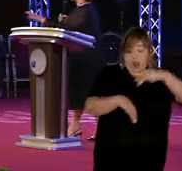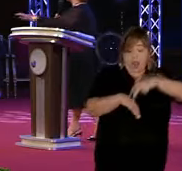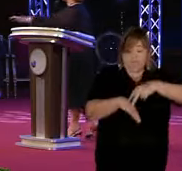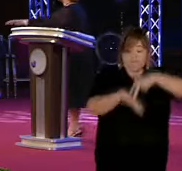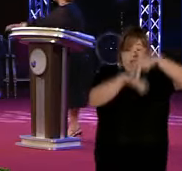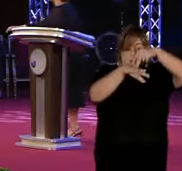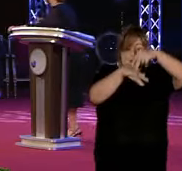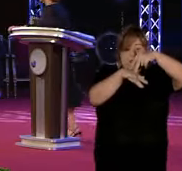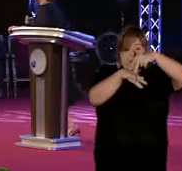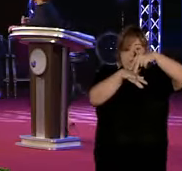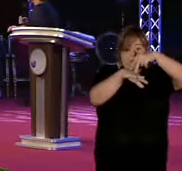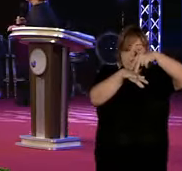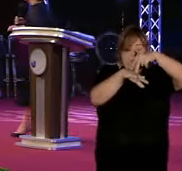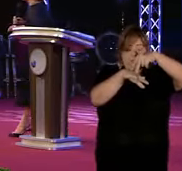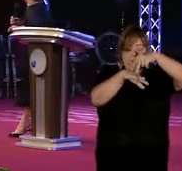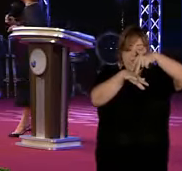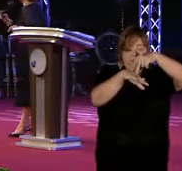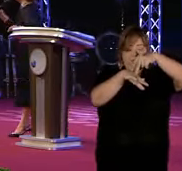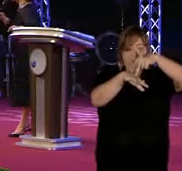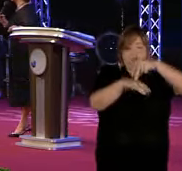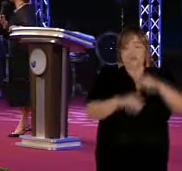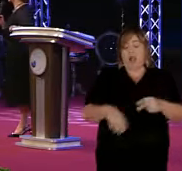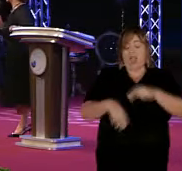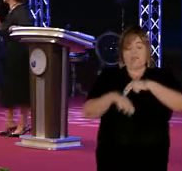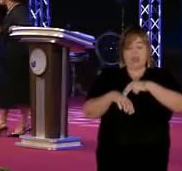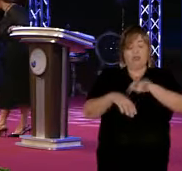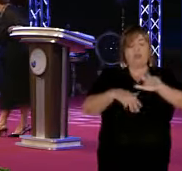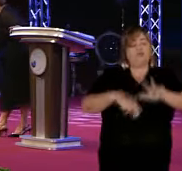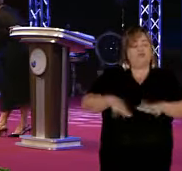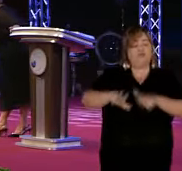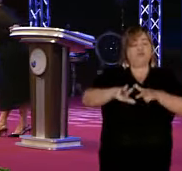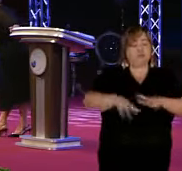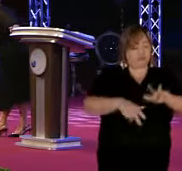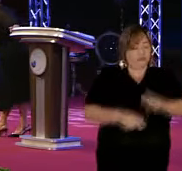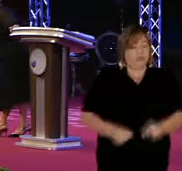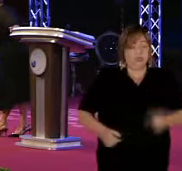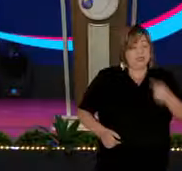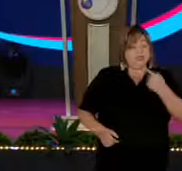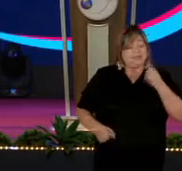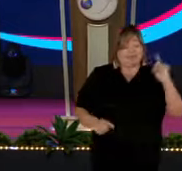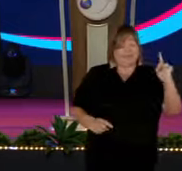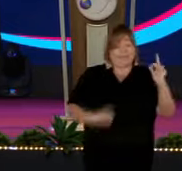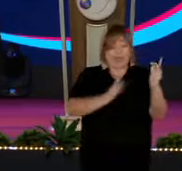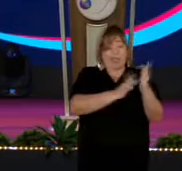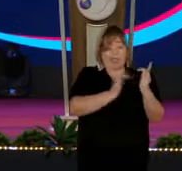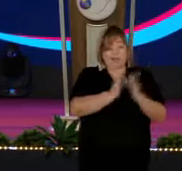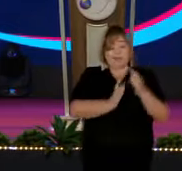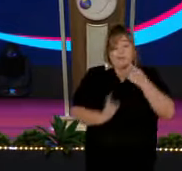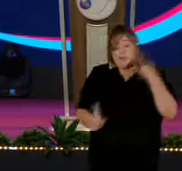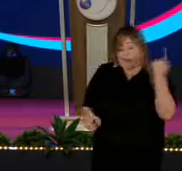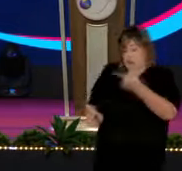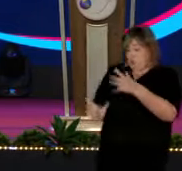preguntó, ojo, todas las excusas. Le dijo: ¿tú quieres ser sano? ¿Cuál debía ser la respuesta?